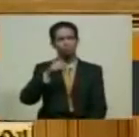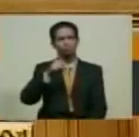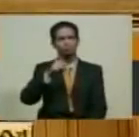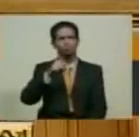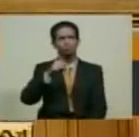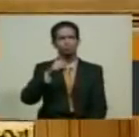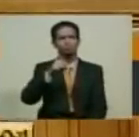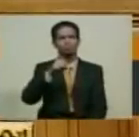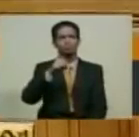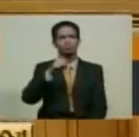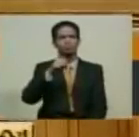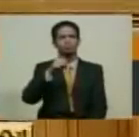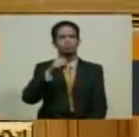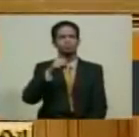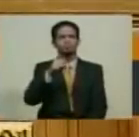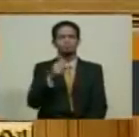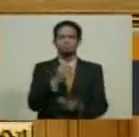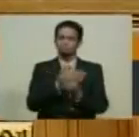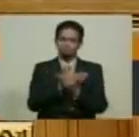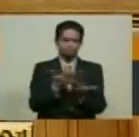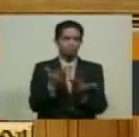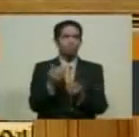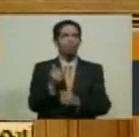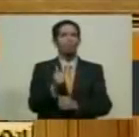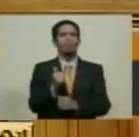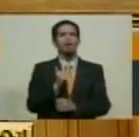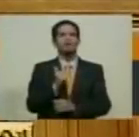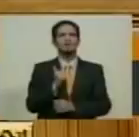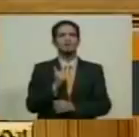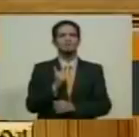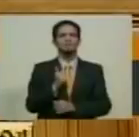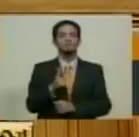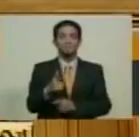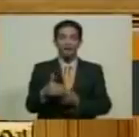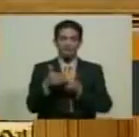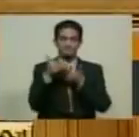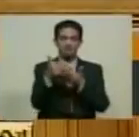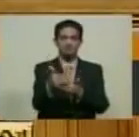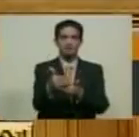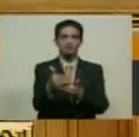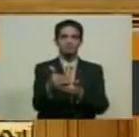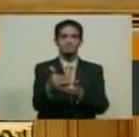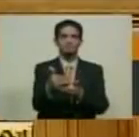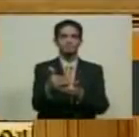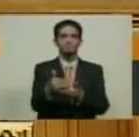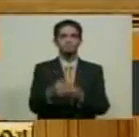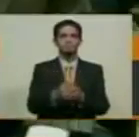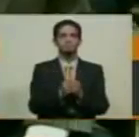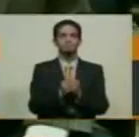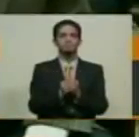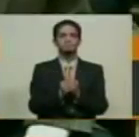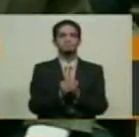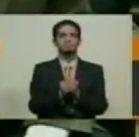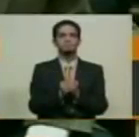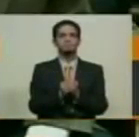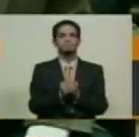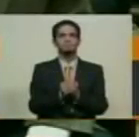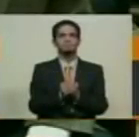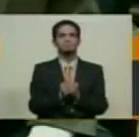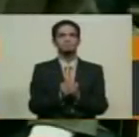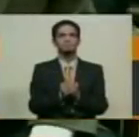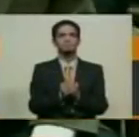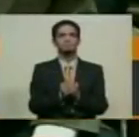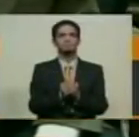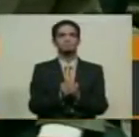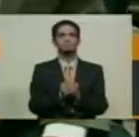son válidas todas las críticas. Todas, para avanzar. Para avanzar. No es que,